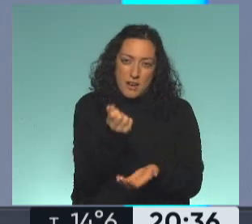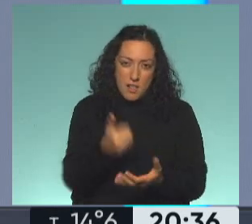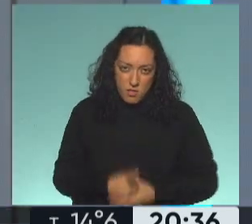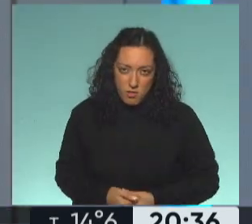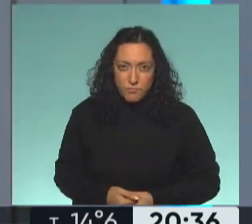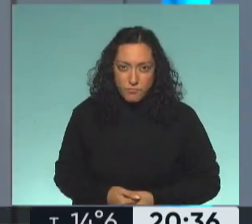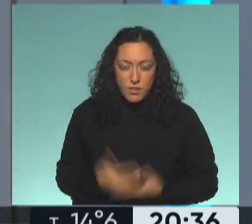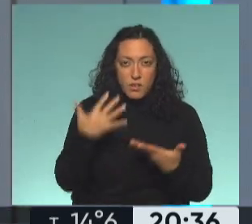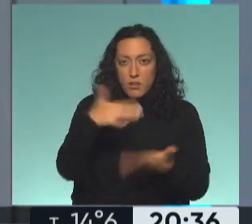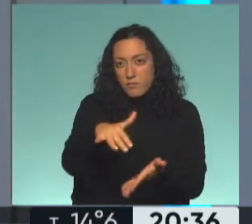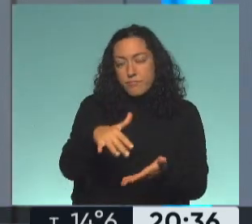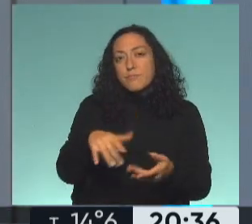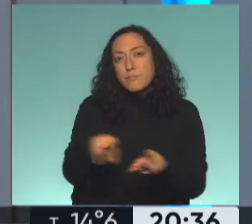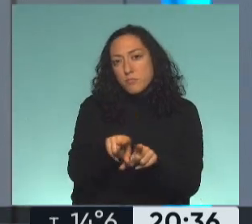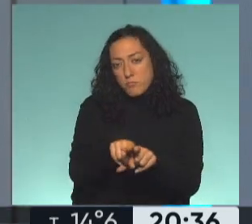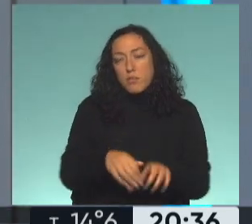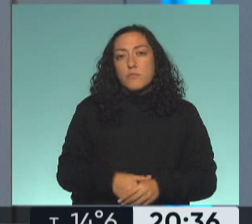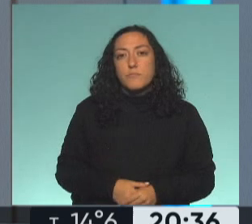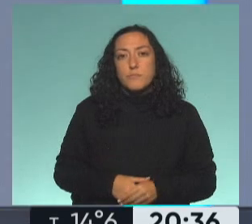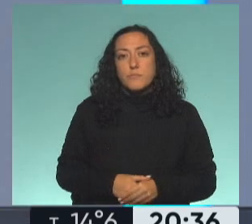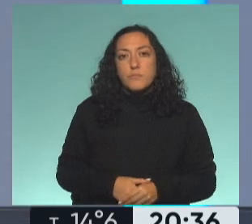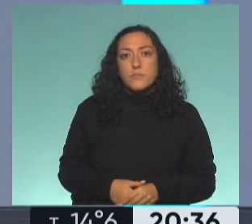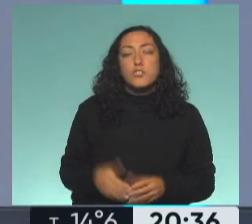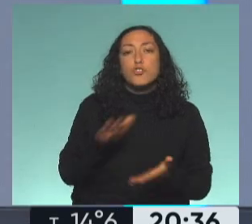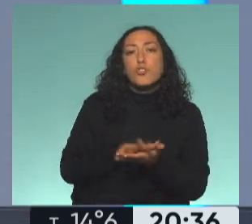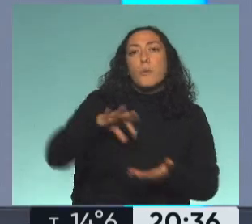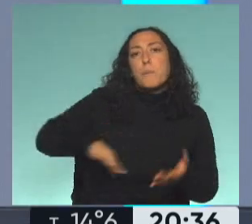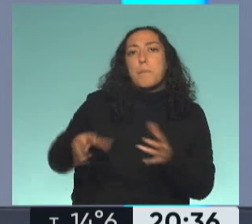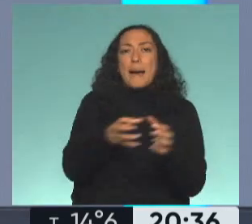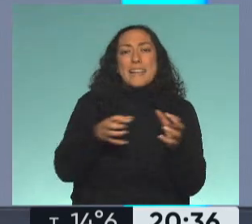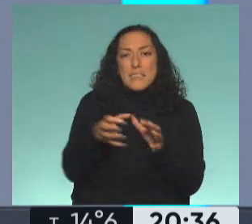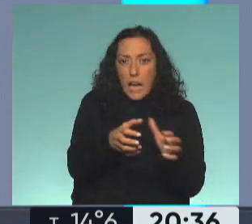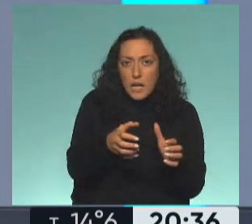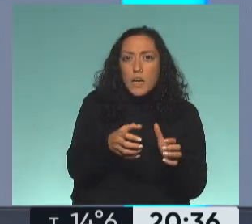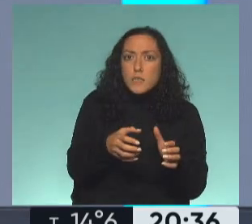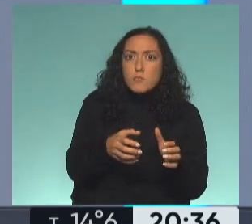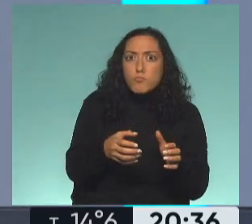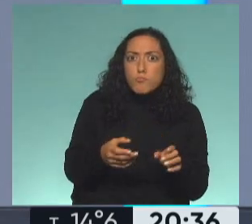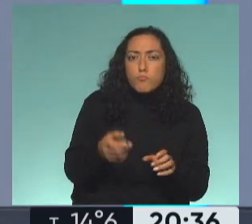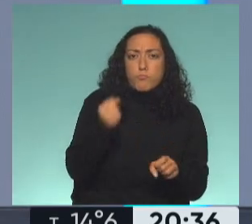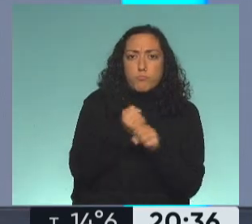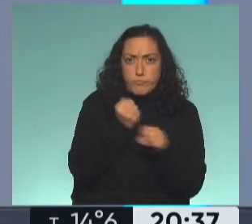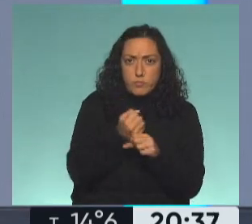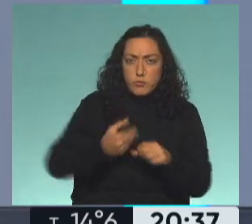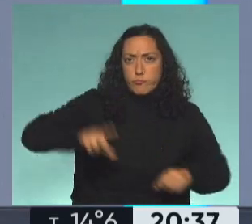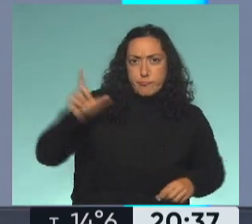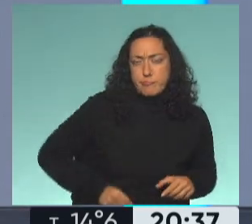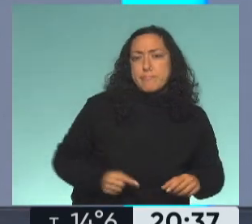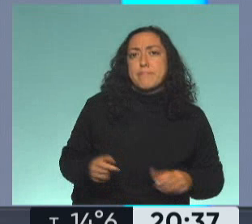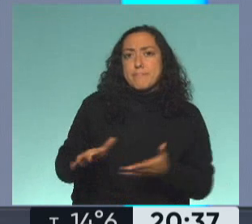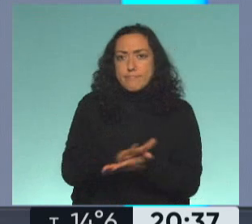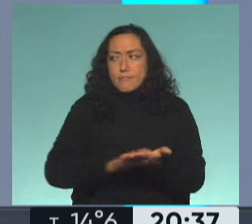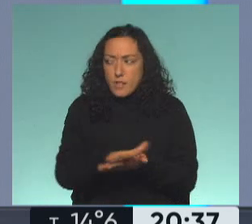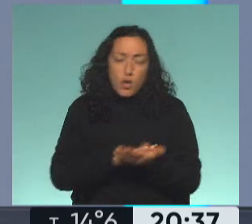En relación a las paritarias, recién lo comenté, la dinámica es muy fuerte, tenemos niveles de